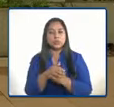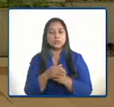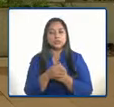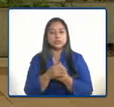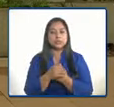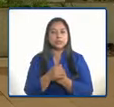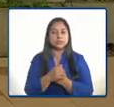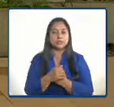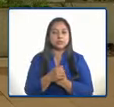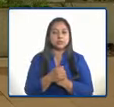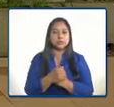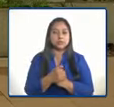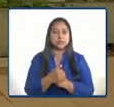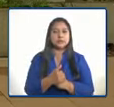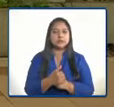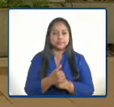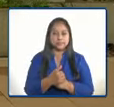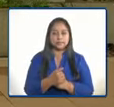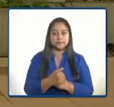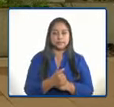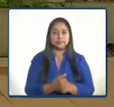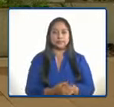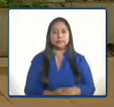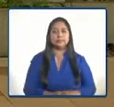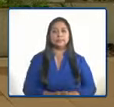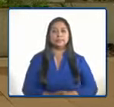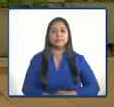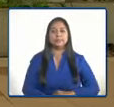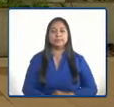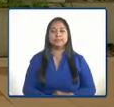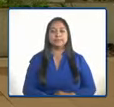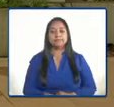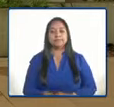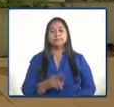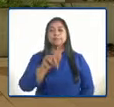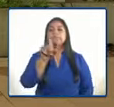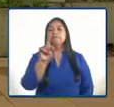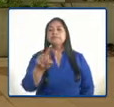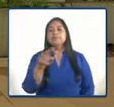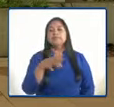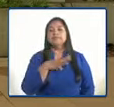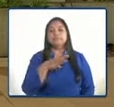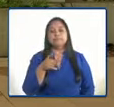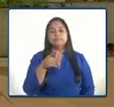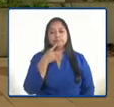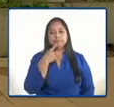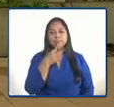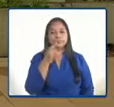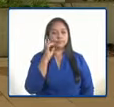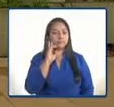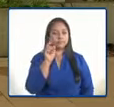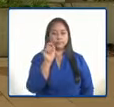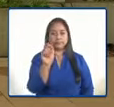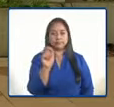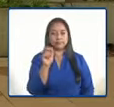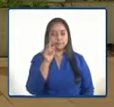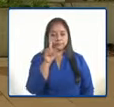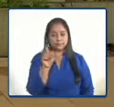gracias, señor director. Buenos días. La primera pregunta la efectúa Eduardo Hernández, de Radio Punto.